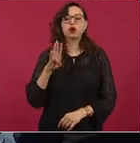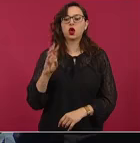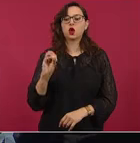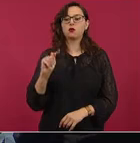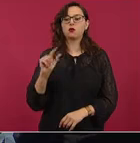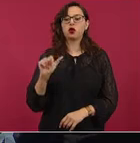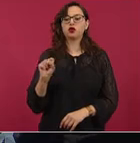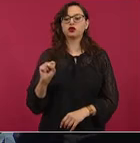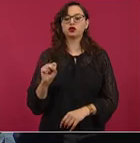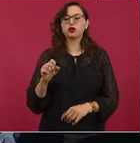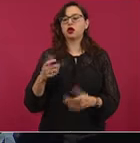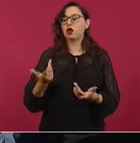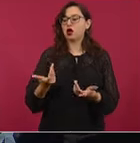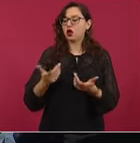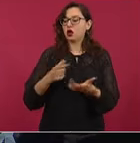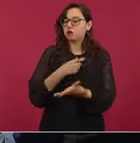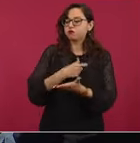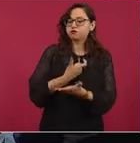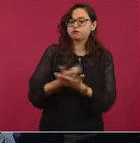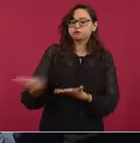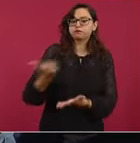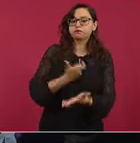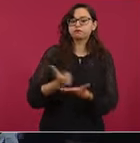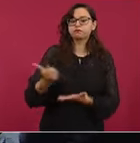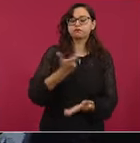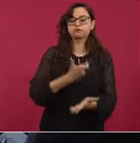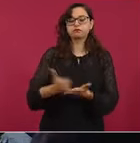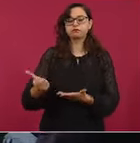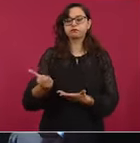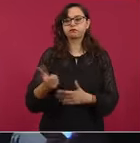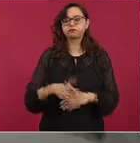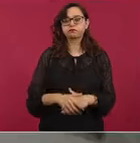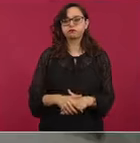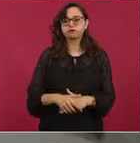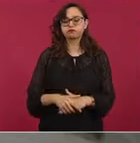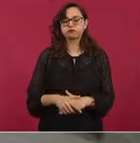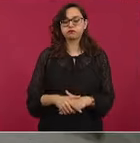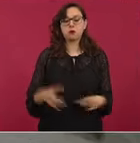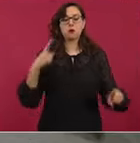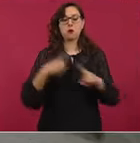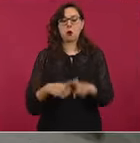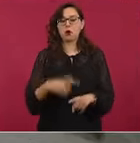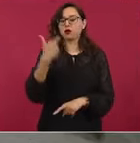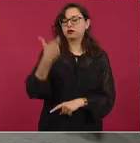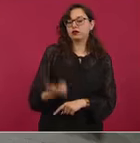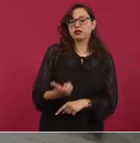de cómo con dinero